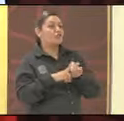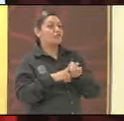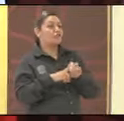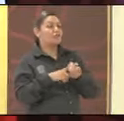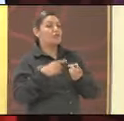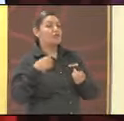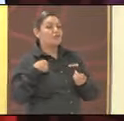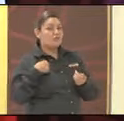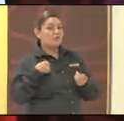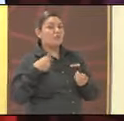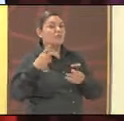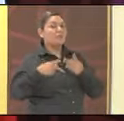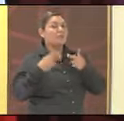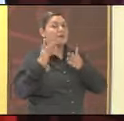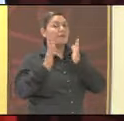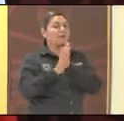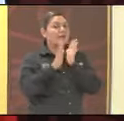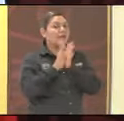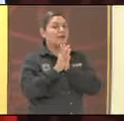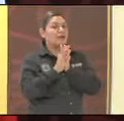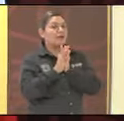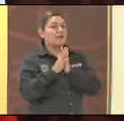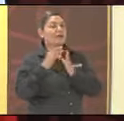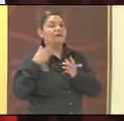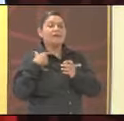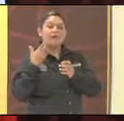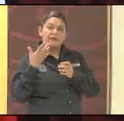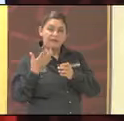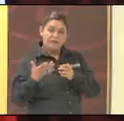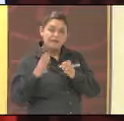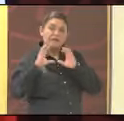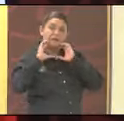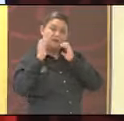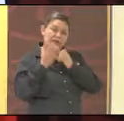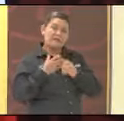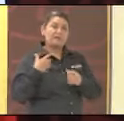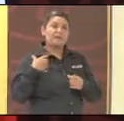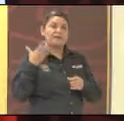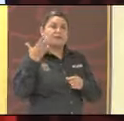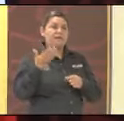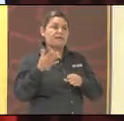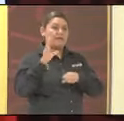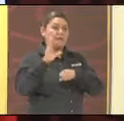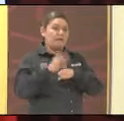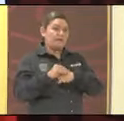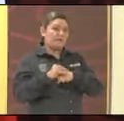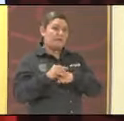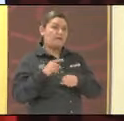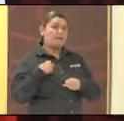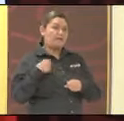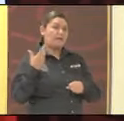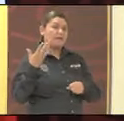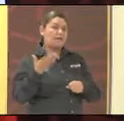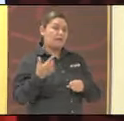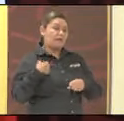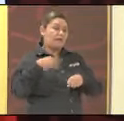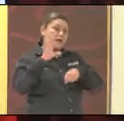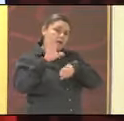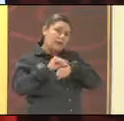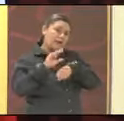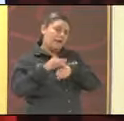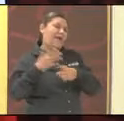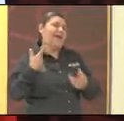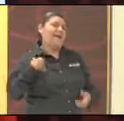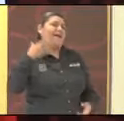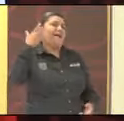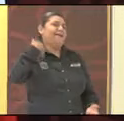Donde voy a participar, le pedí la anuencia al cabildo, ¿sí? Porque pues también tengo que pedir permiso, no crean que me mando yo